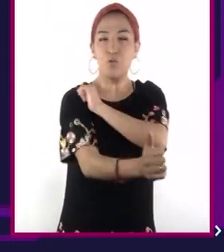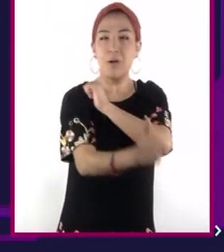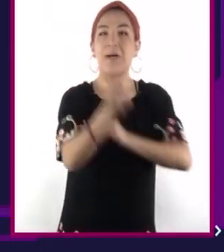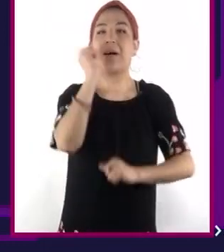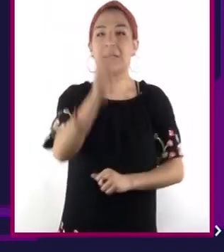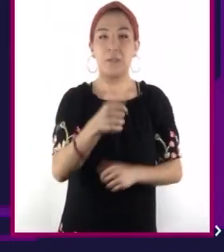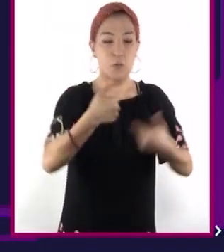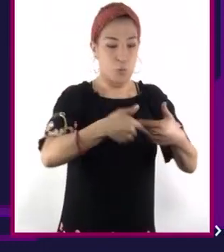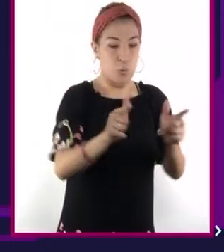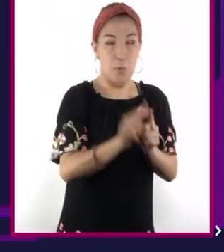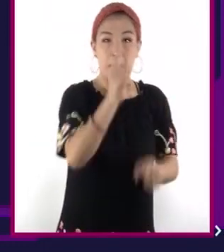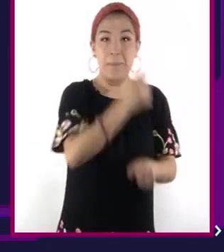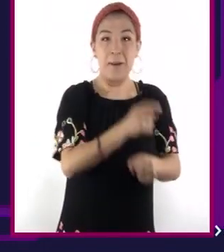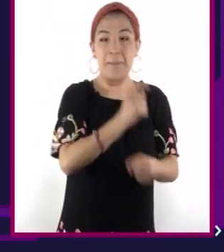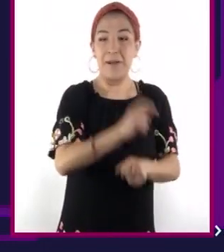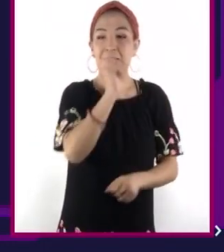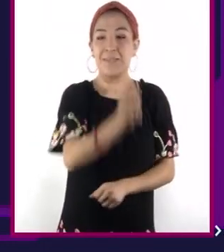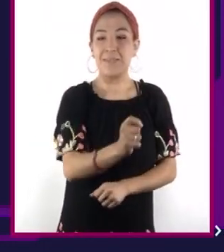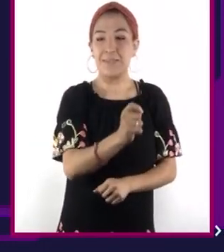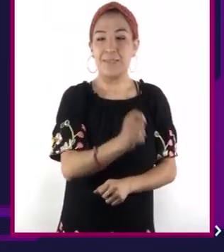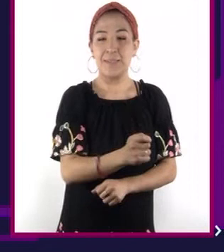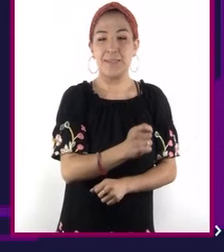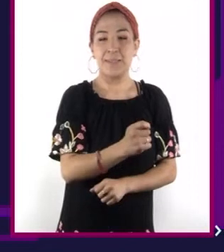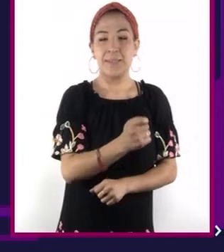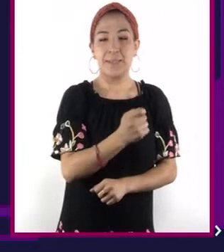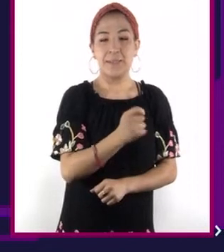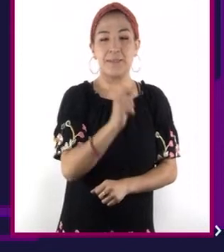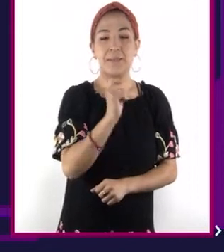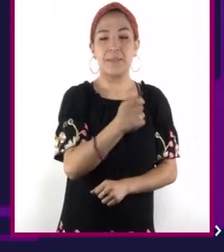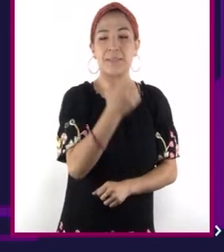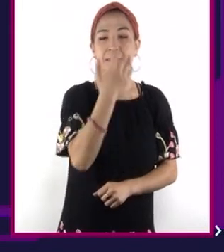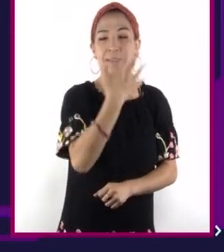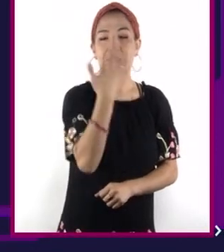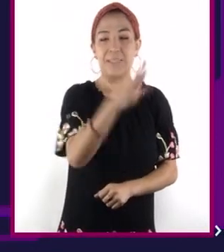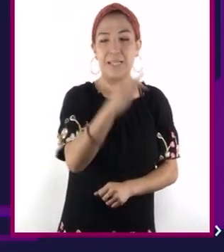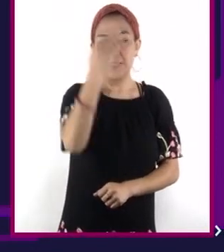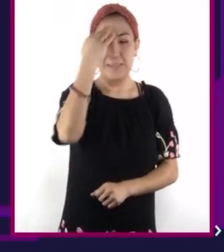siguientes tiempos en segundos: 5.0,